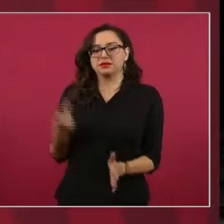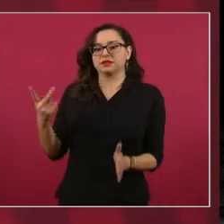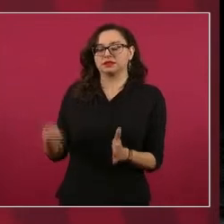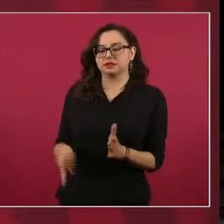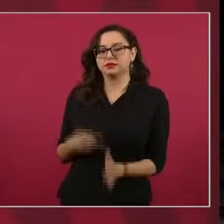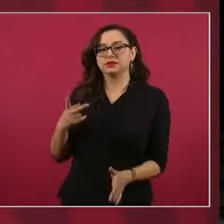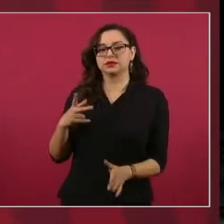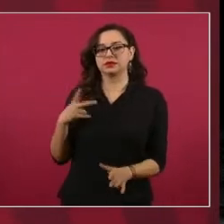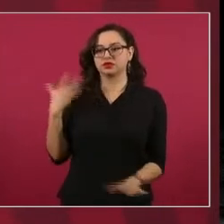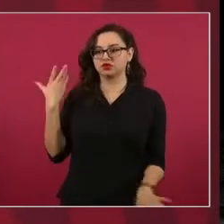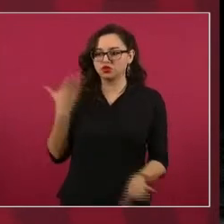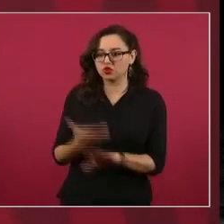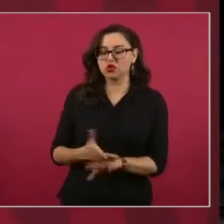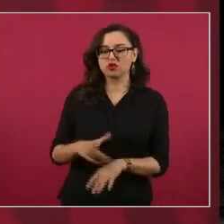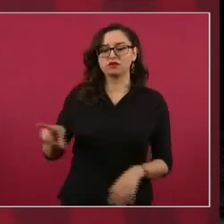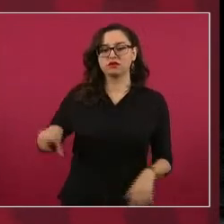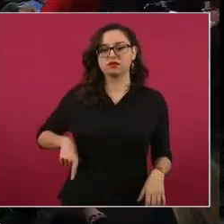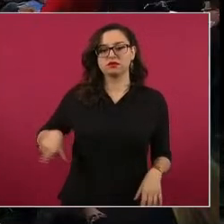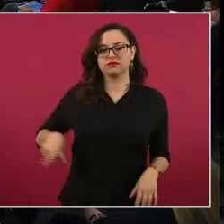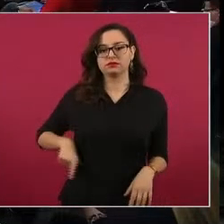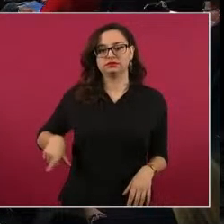está muy crujiente